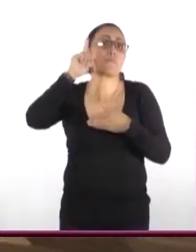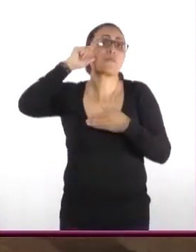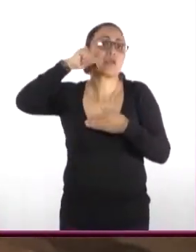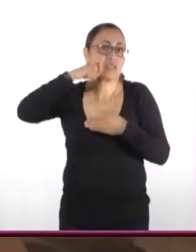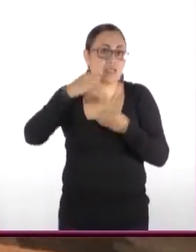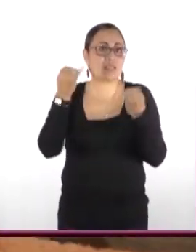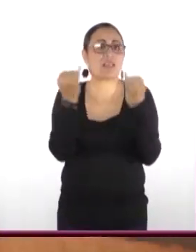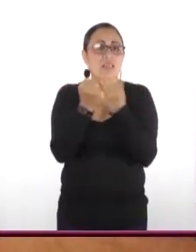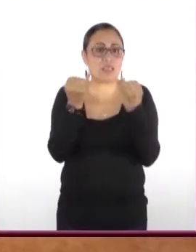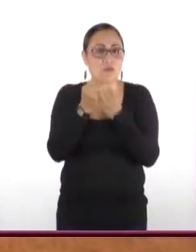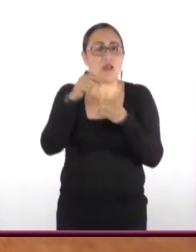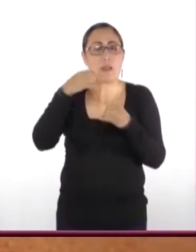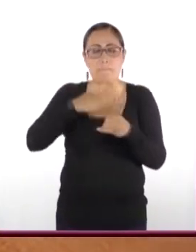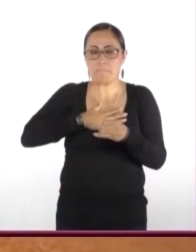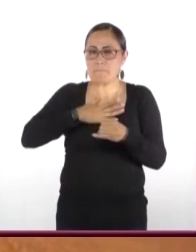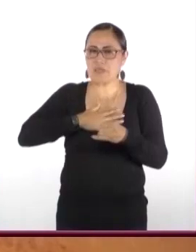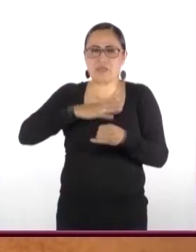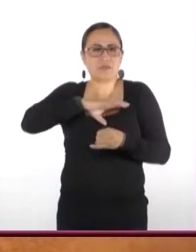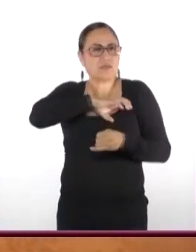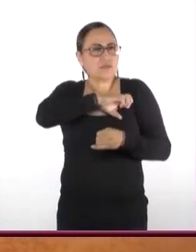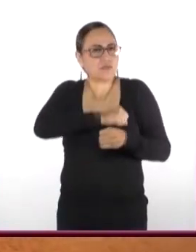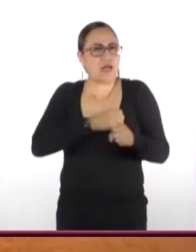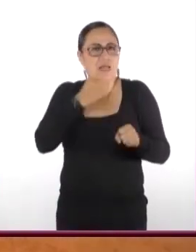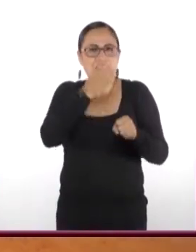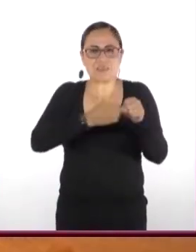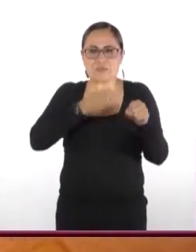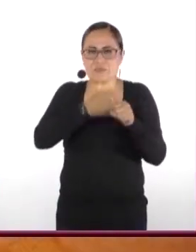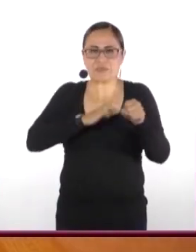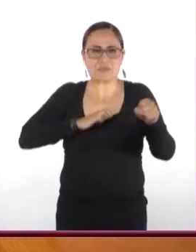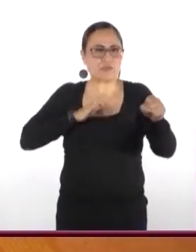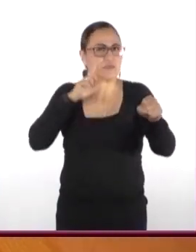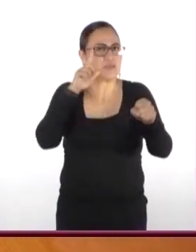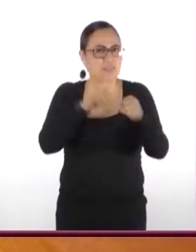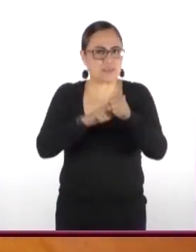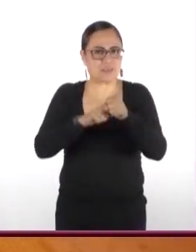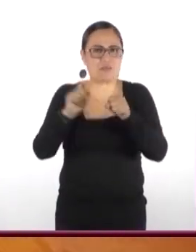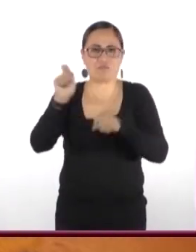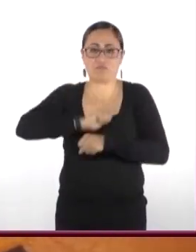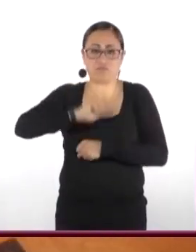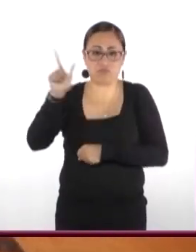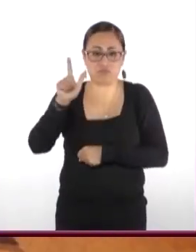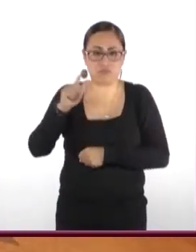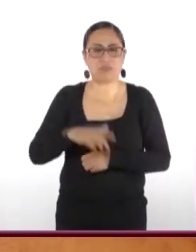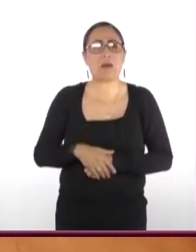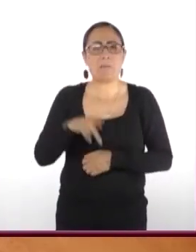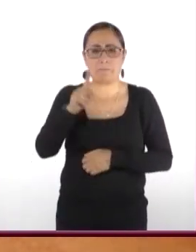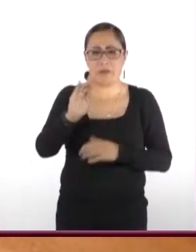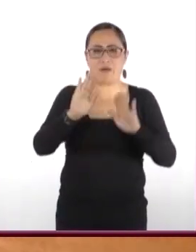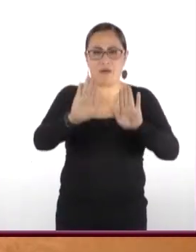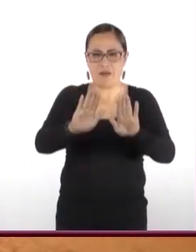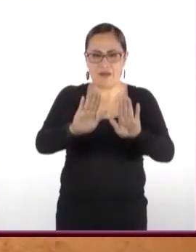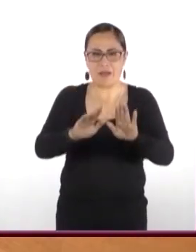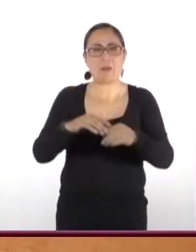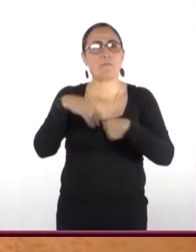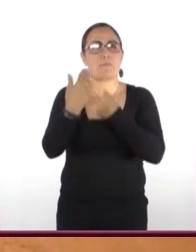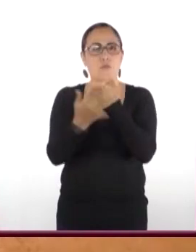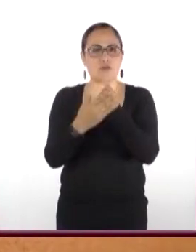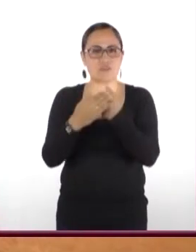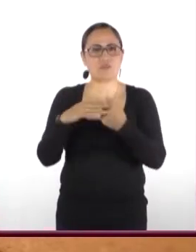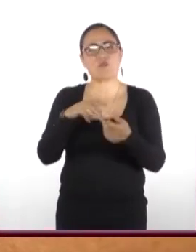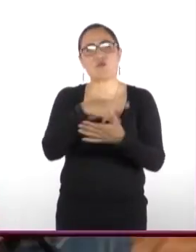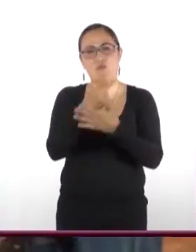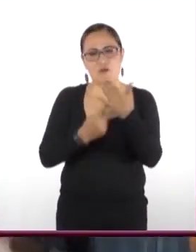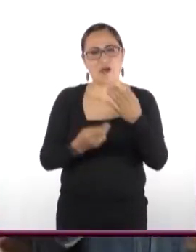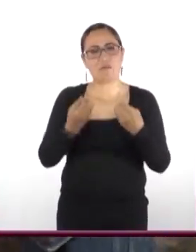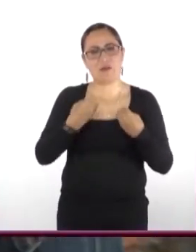conocer la que a mi gusto es la pieza más famosa y enigmática del museo. Pero no te adelantes, mejor vamos al siguiente programa,